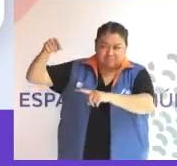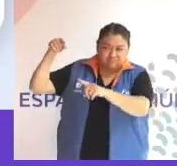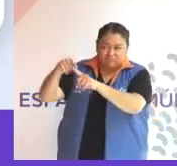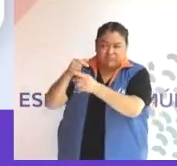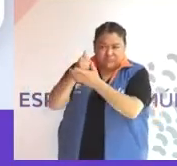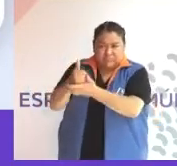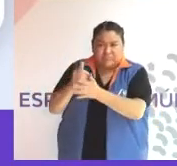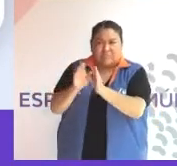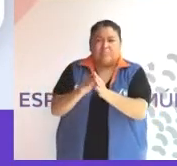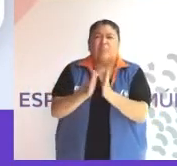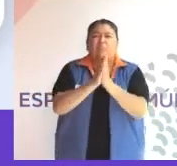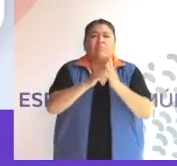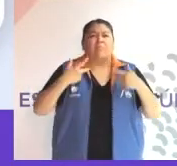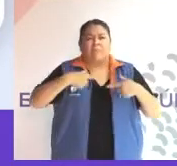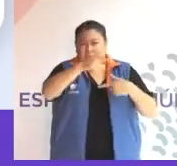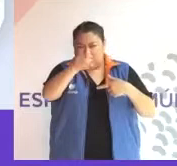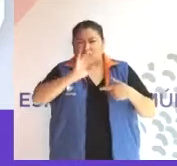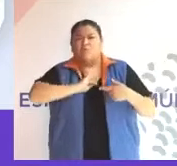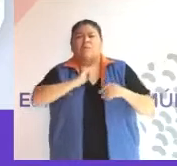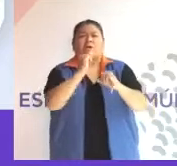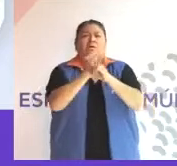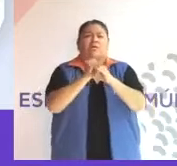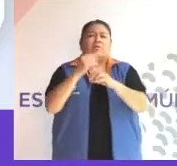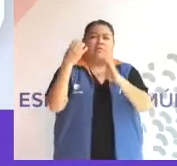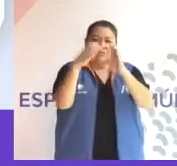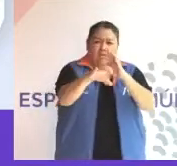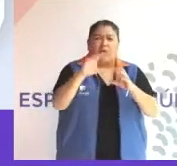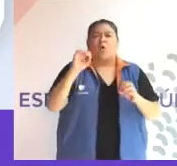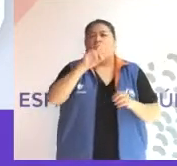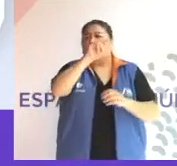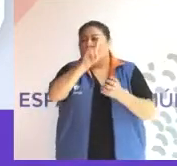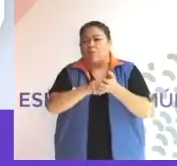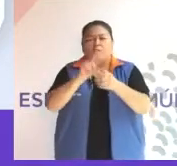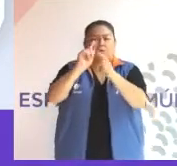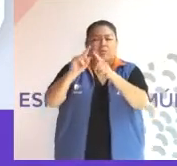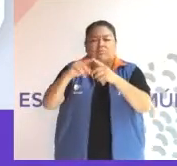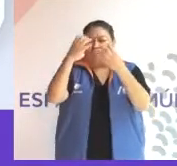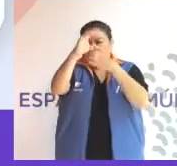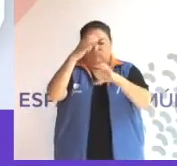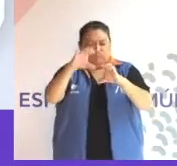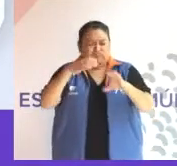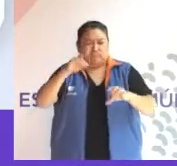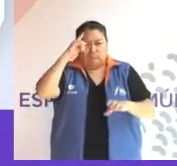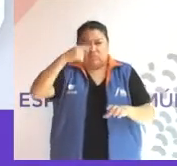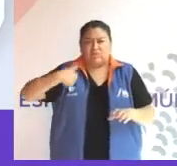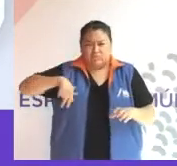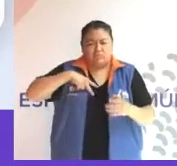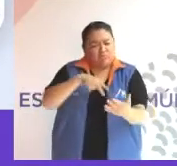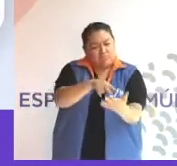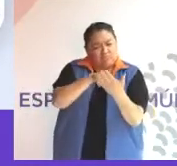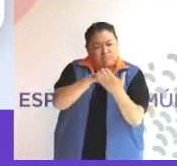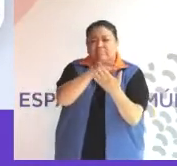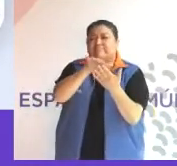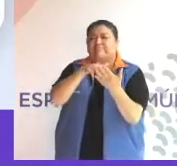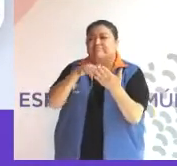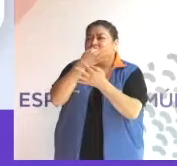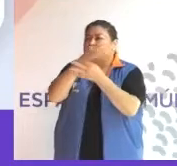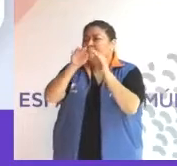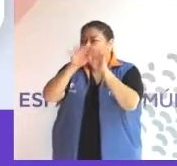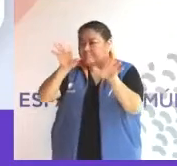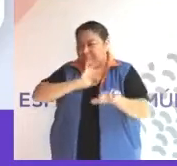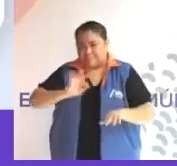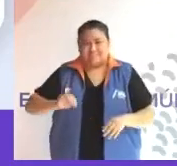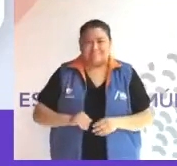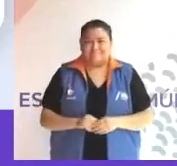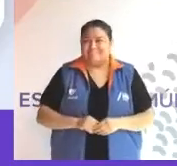invitamos a seguir participando e interactuando con nosotros también para leerles aquí a nuestros asistentes presenciales.